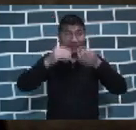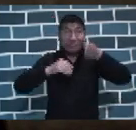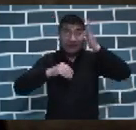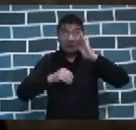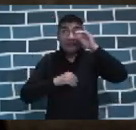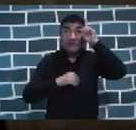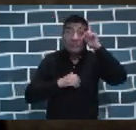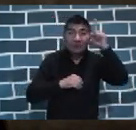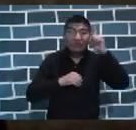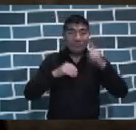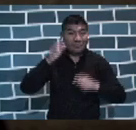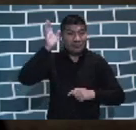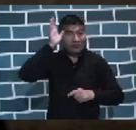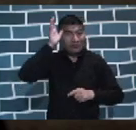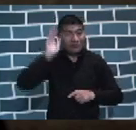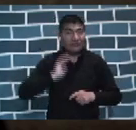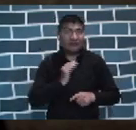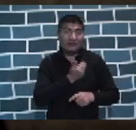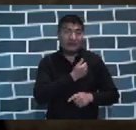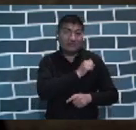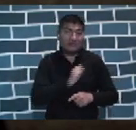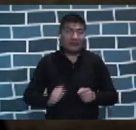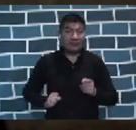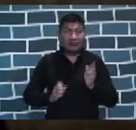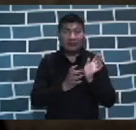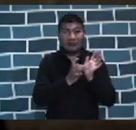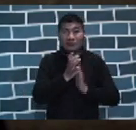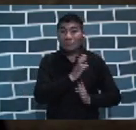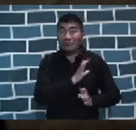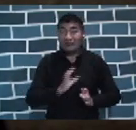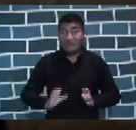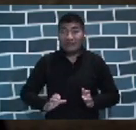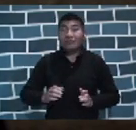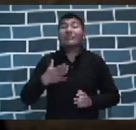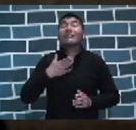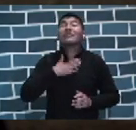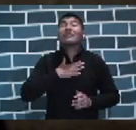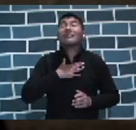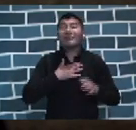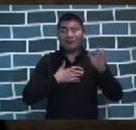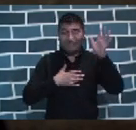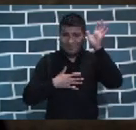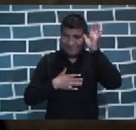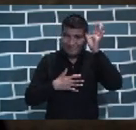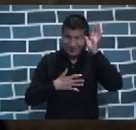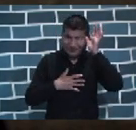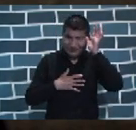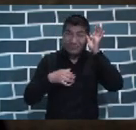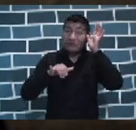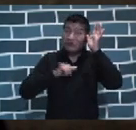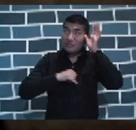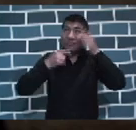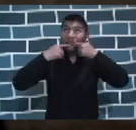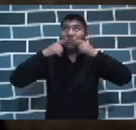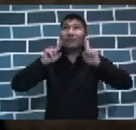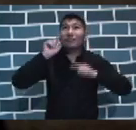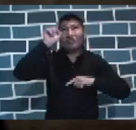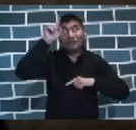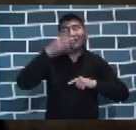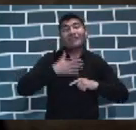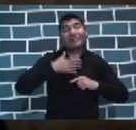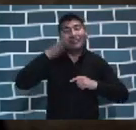el padre de nuestro señor jesucristo es mi padre y por eso le digo padre